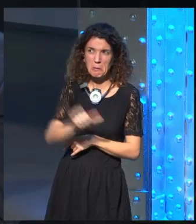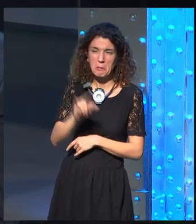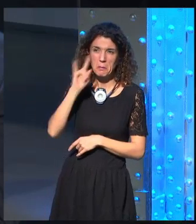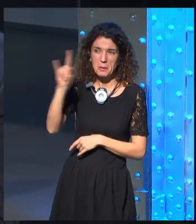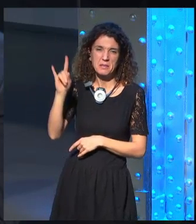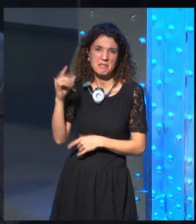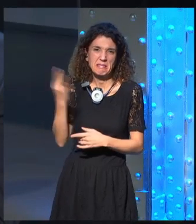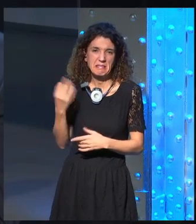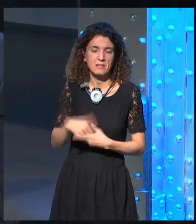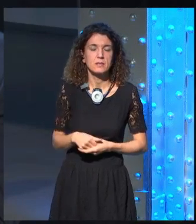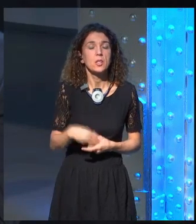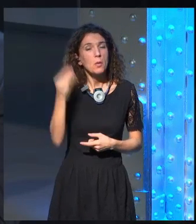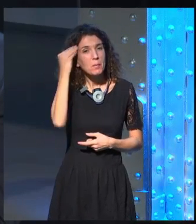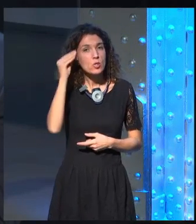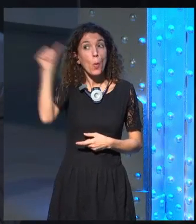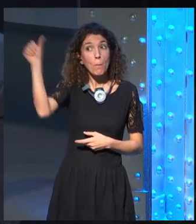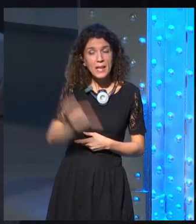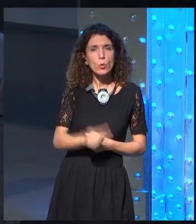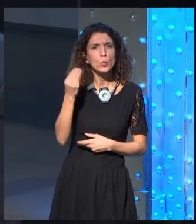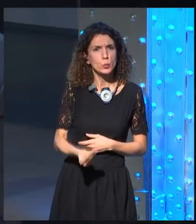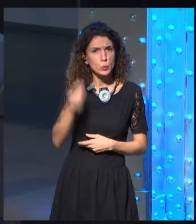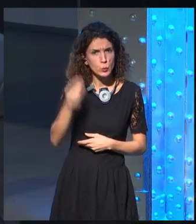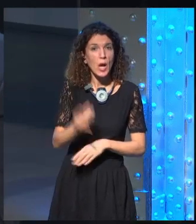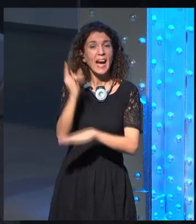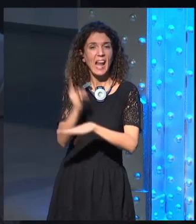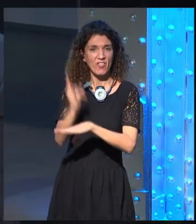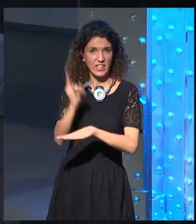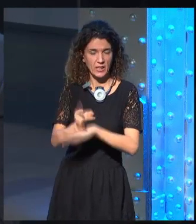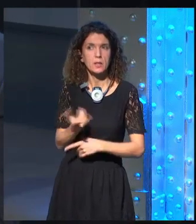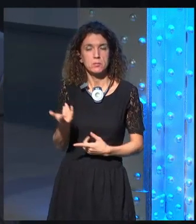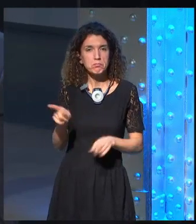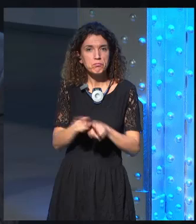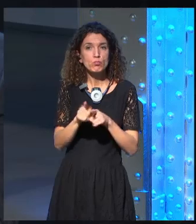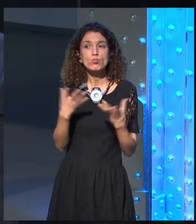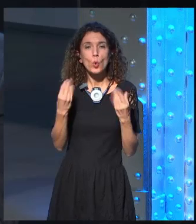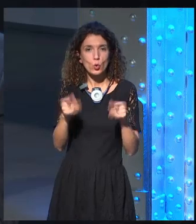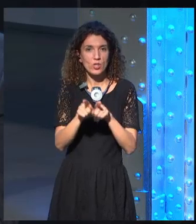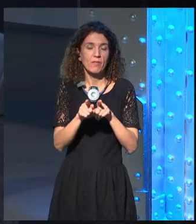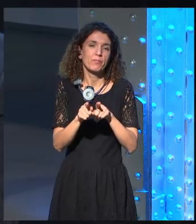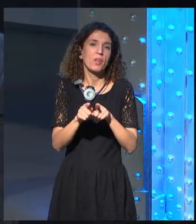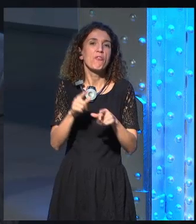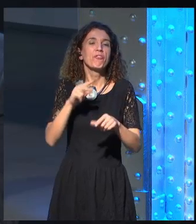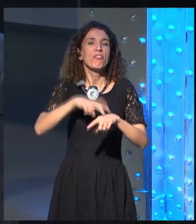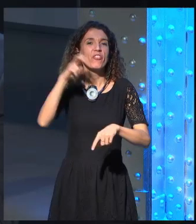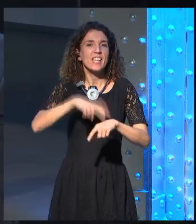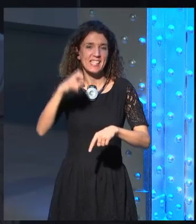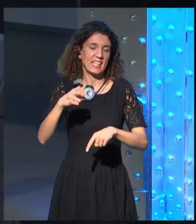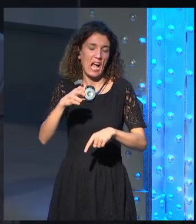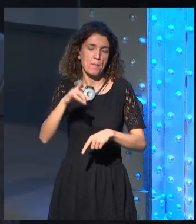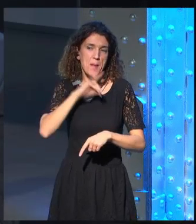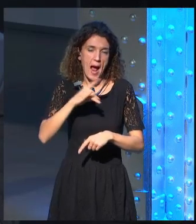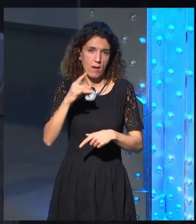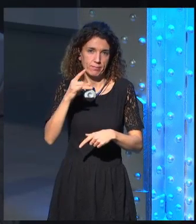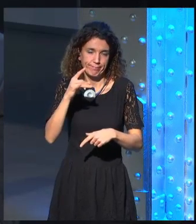I thought it was great. Creo que es una película muy buena. Mucha de la física es incorrecta, pero bueno, esto se obvia,